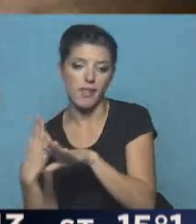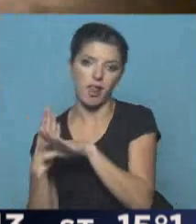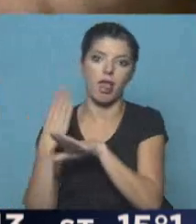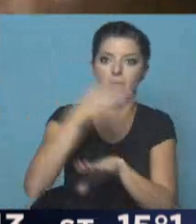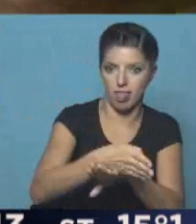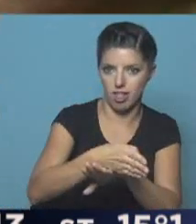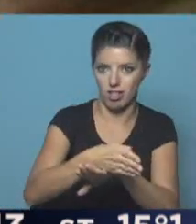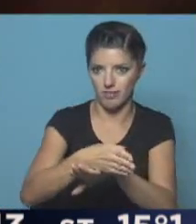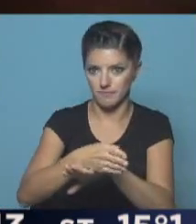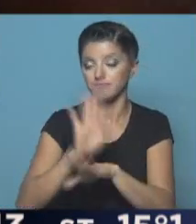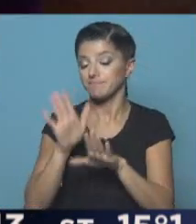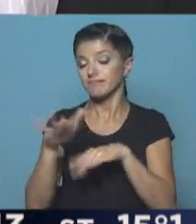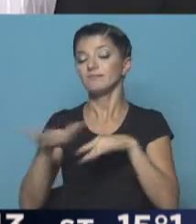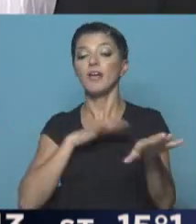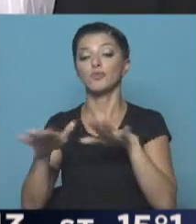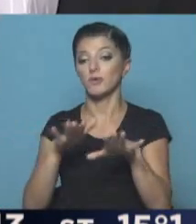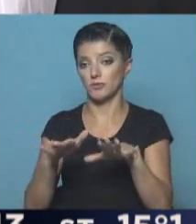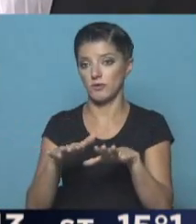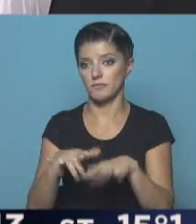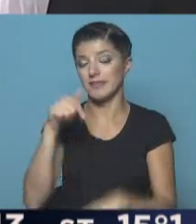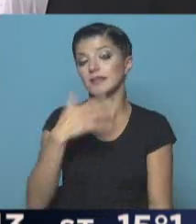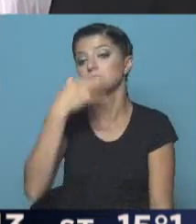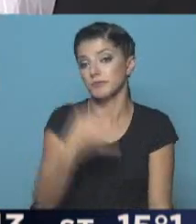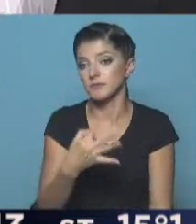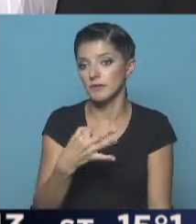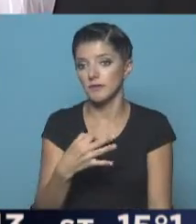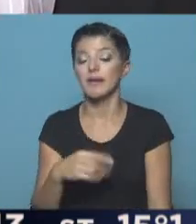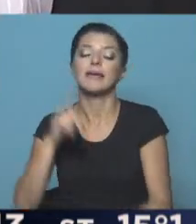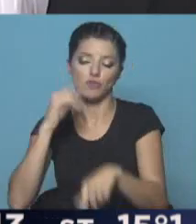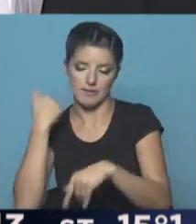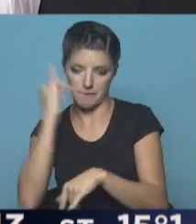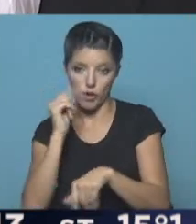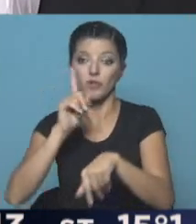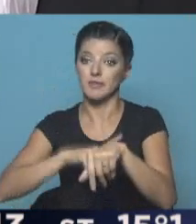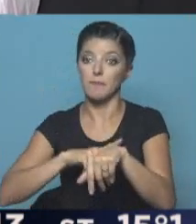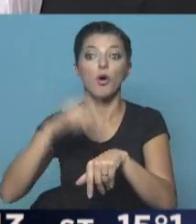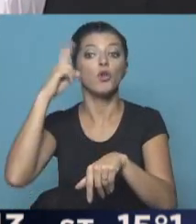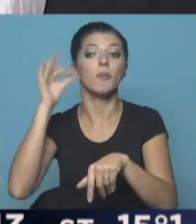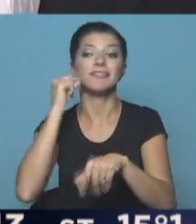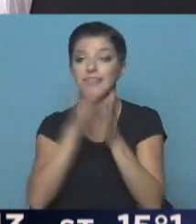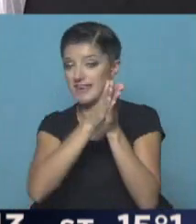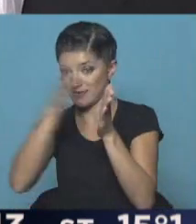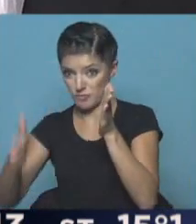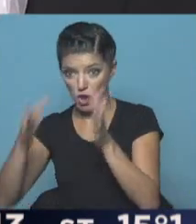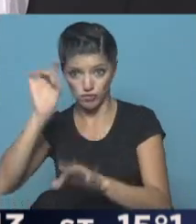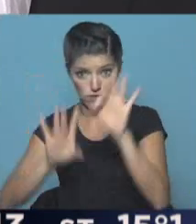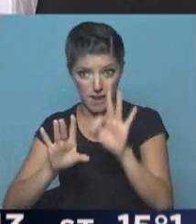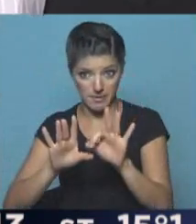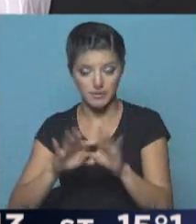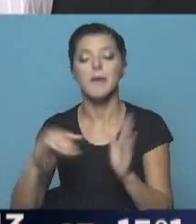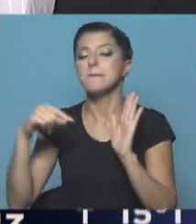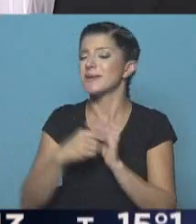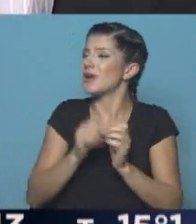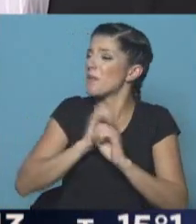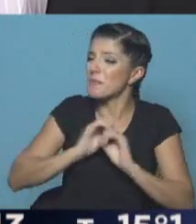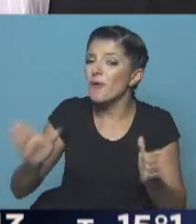Esta es la realidad de esto que, ya les digo, es provisional, 90 días, pero lo más grave de todo esto es la